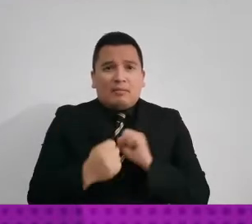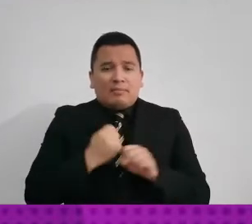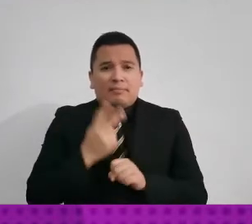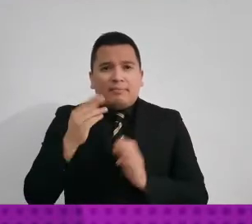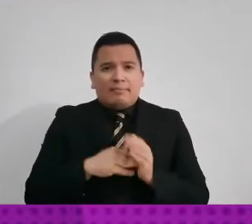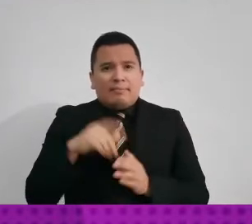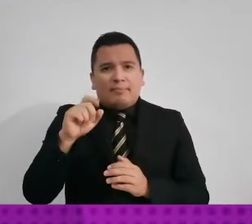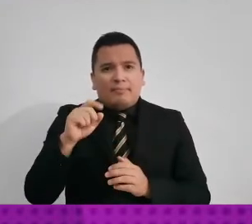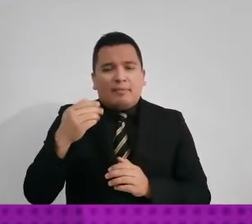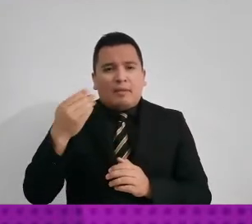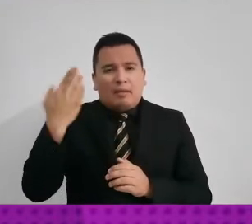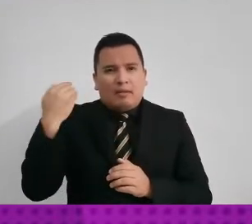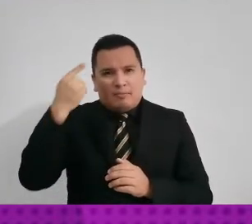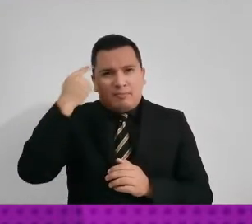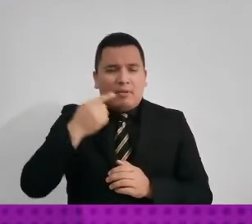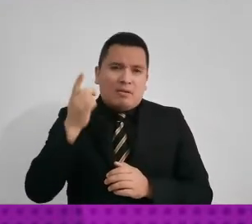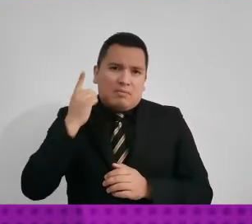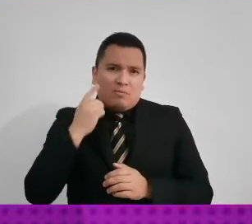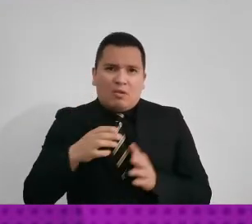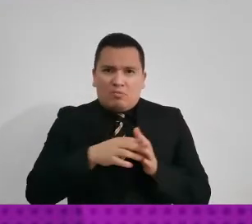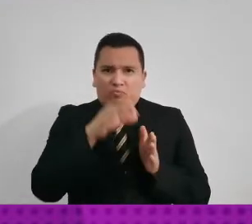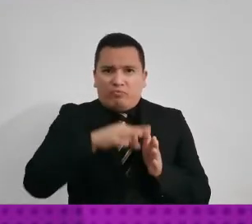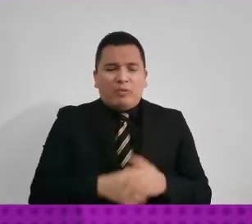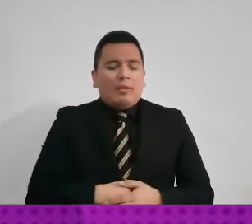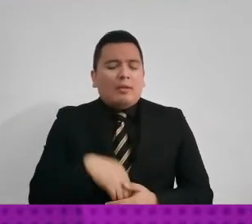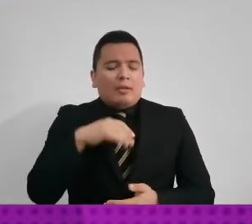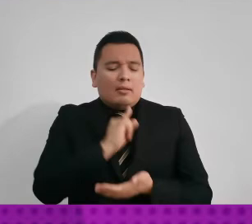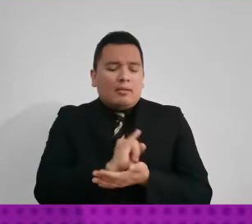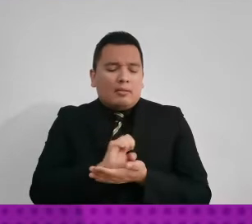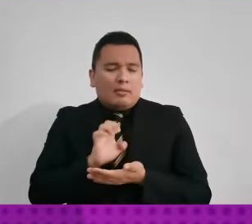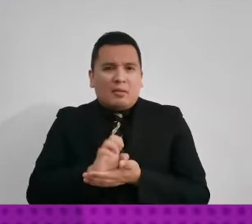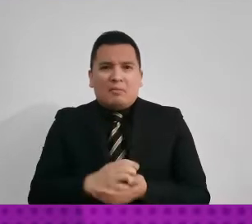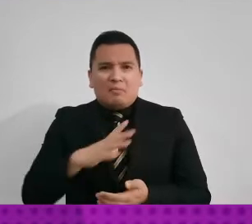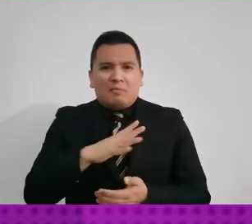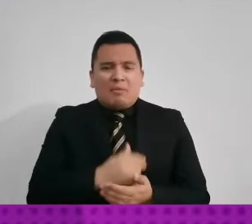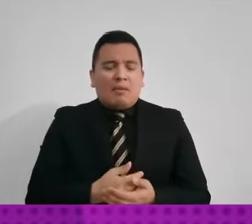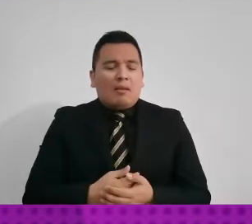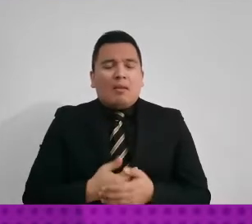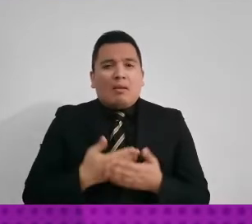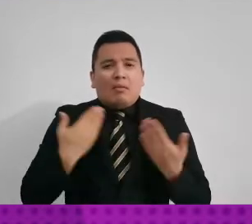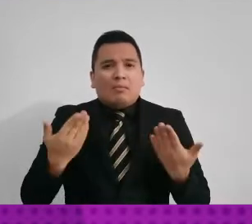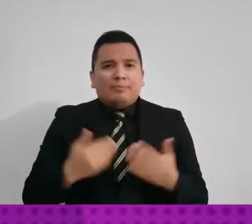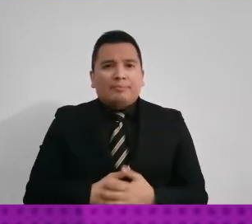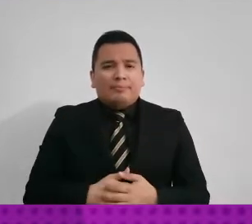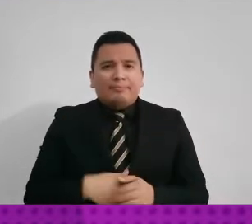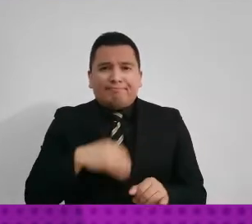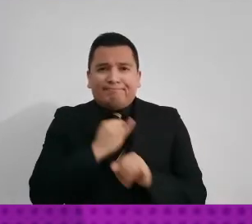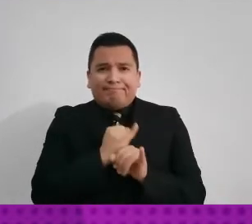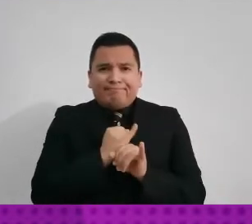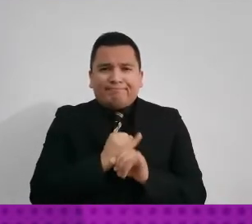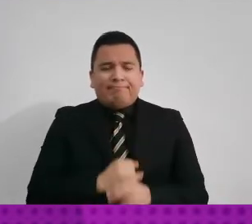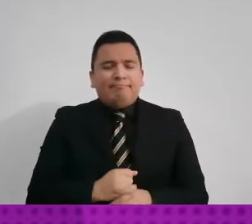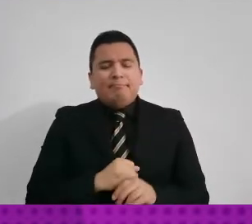que ya en este año de 2020, para la elección de diputaciones, el Instituto Electoral de Coahuila diseñó un sistema de